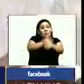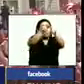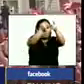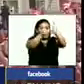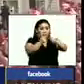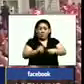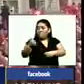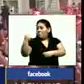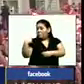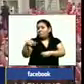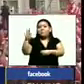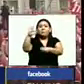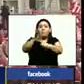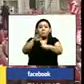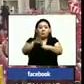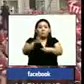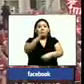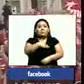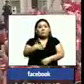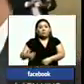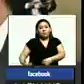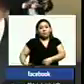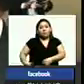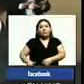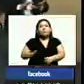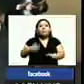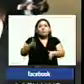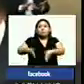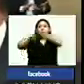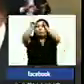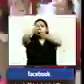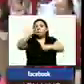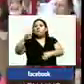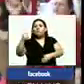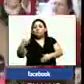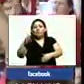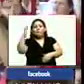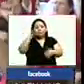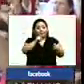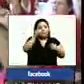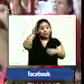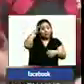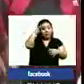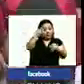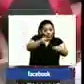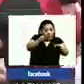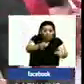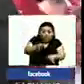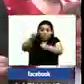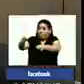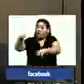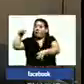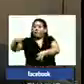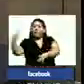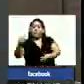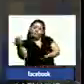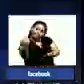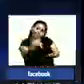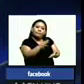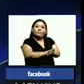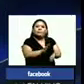las pasadas elecciones presidenciales. La Fiscalía General ya fue notificada y deberá intervenir en el cobro.